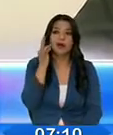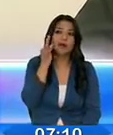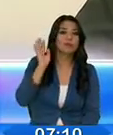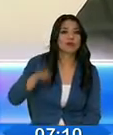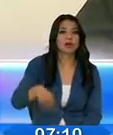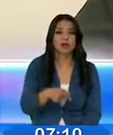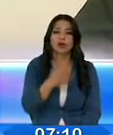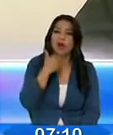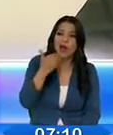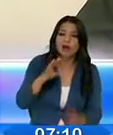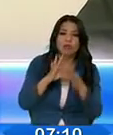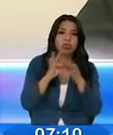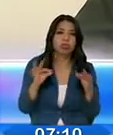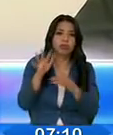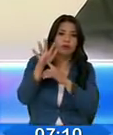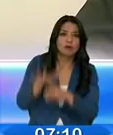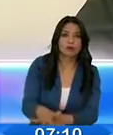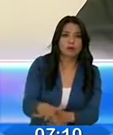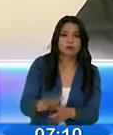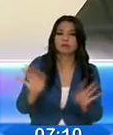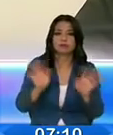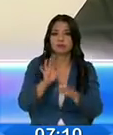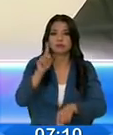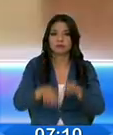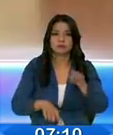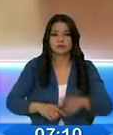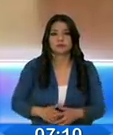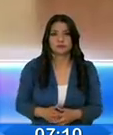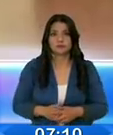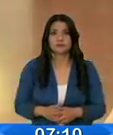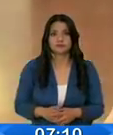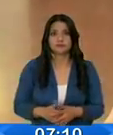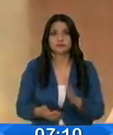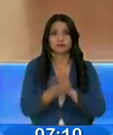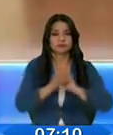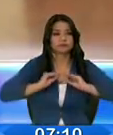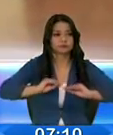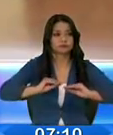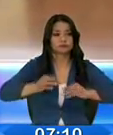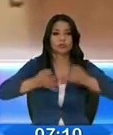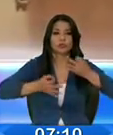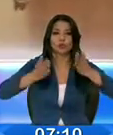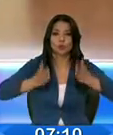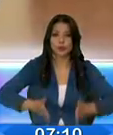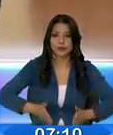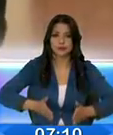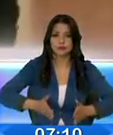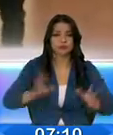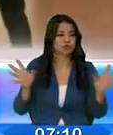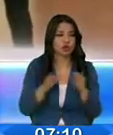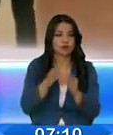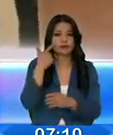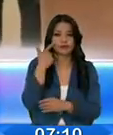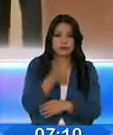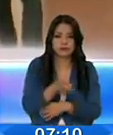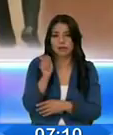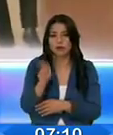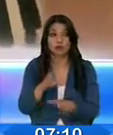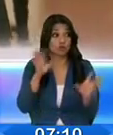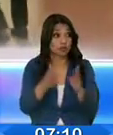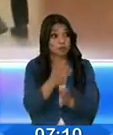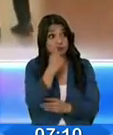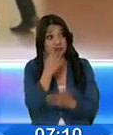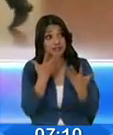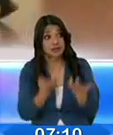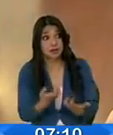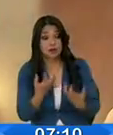una interpretación discriminatoria de las disposiciones jurídicas. Se va a capacitar a operadores de justicia, es decir, a todos quienes estén interesados, y hablar de